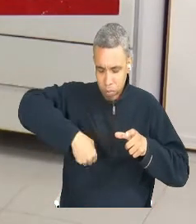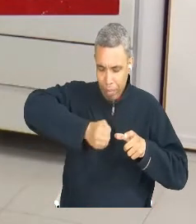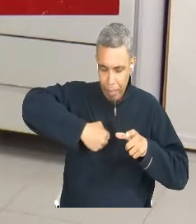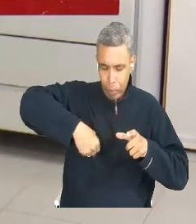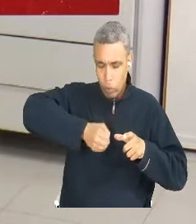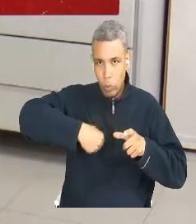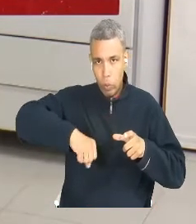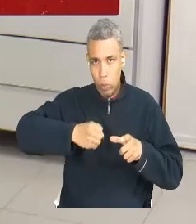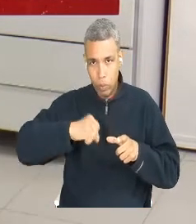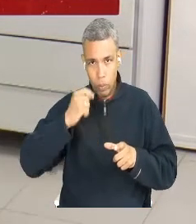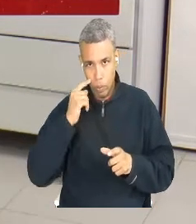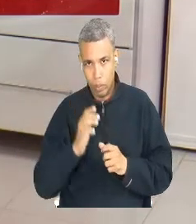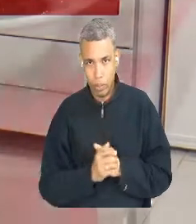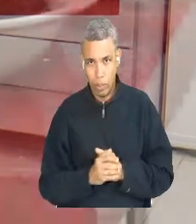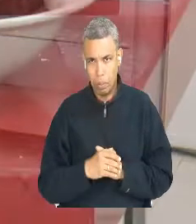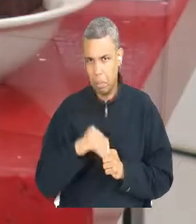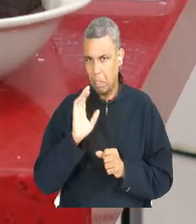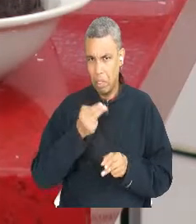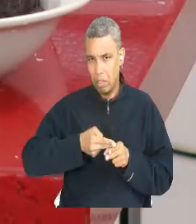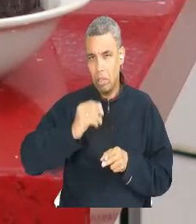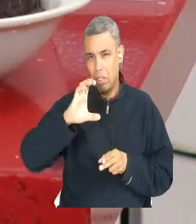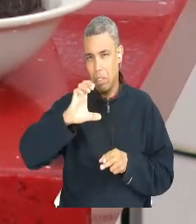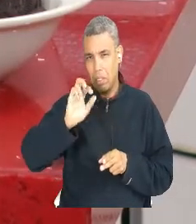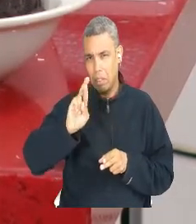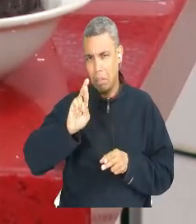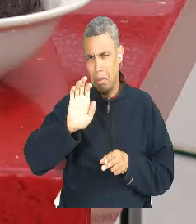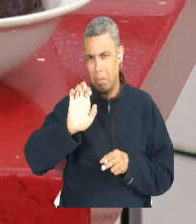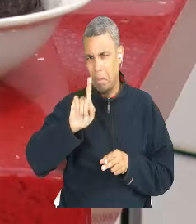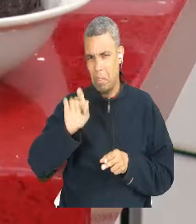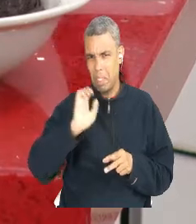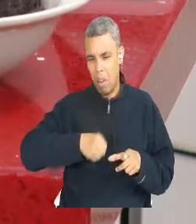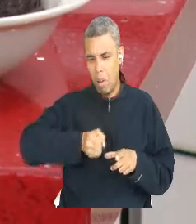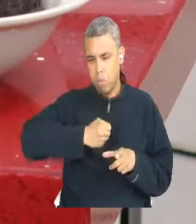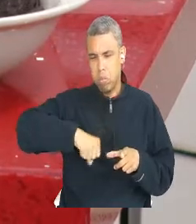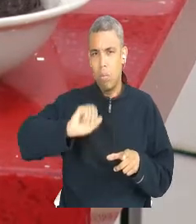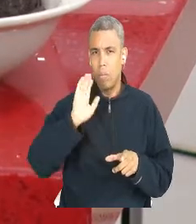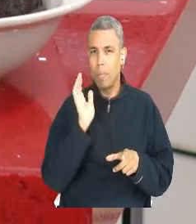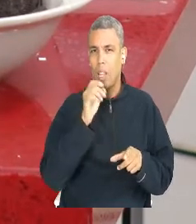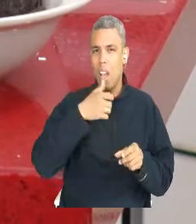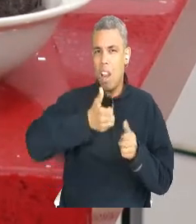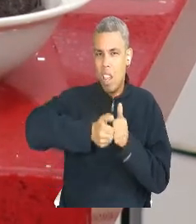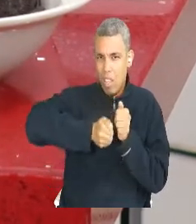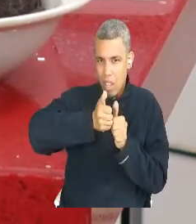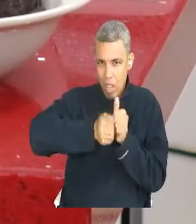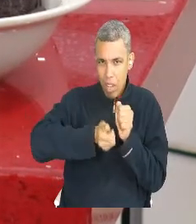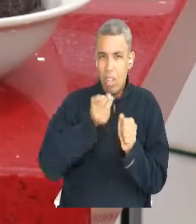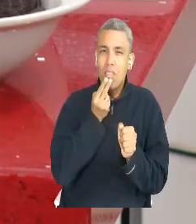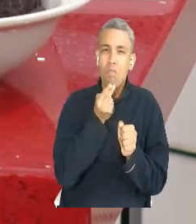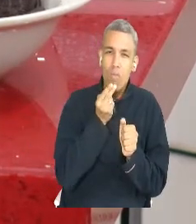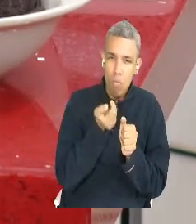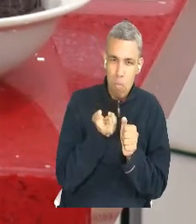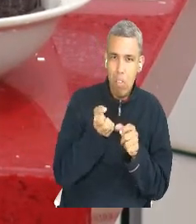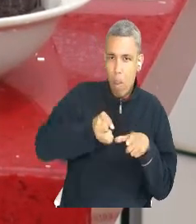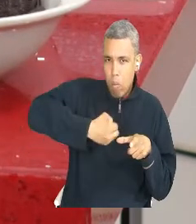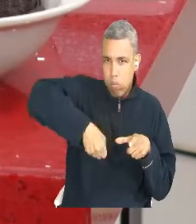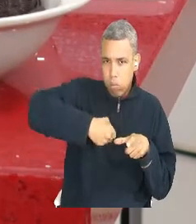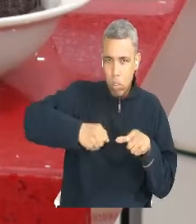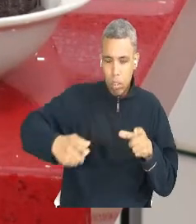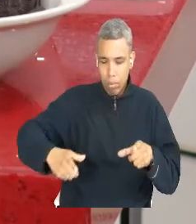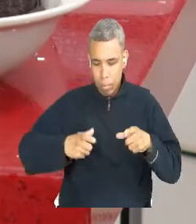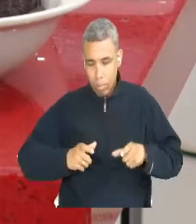para emplatar, vamos a utilizar en este caso unas galletas Chif, unas Oreo. Esta es la masa de crepes